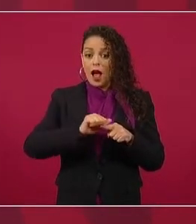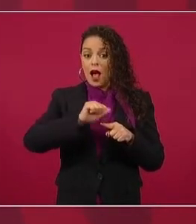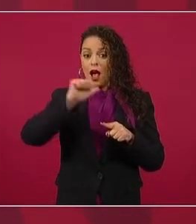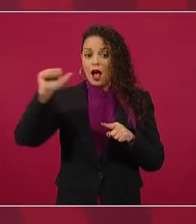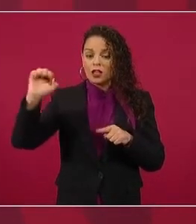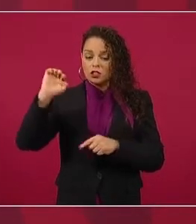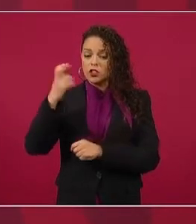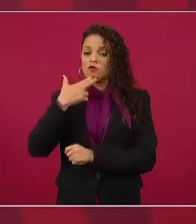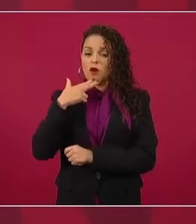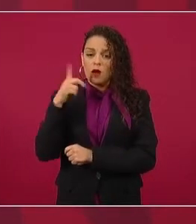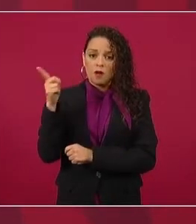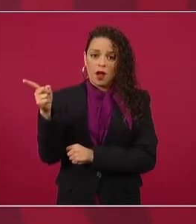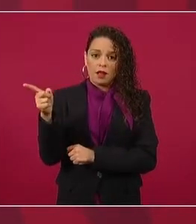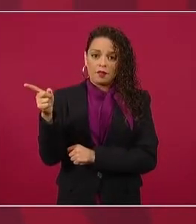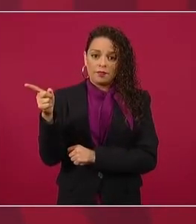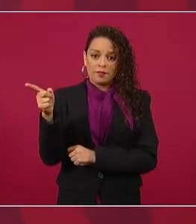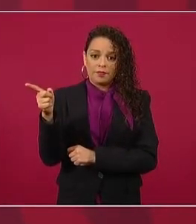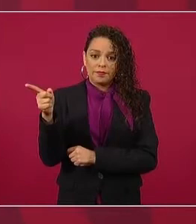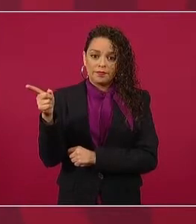hasta Chihuahua.